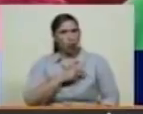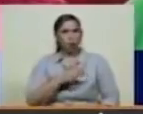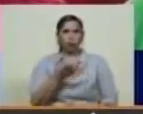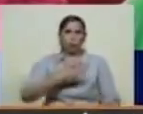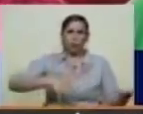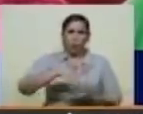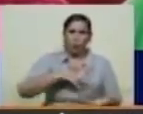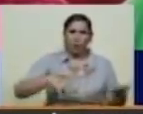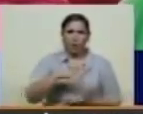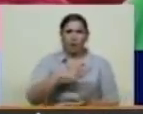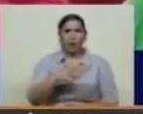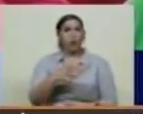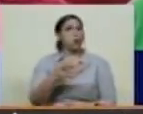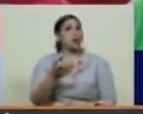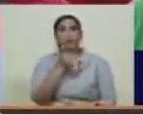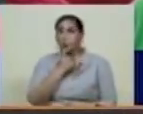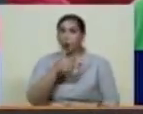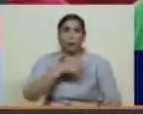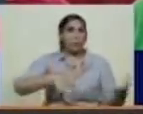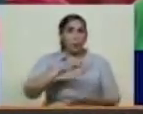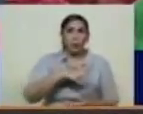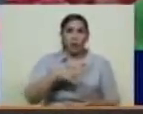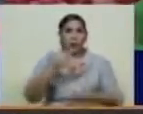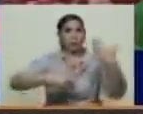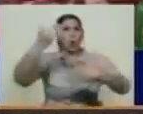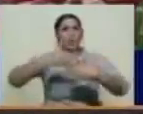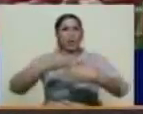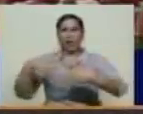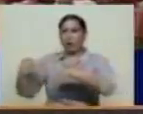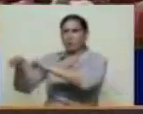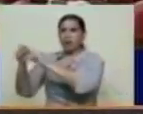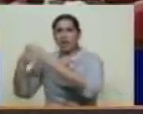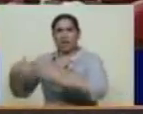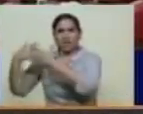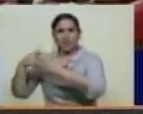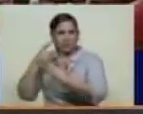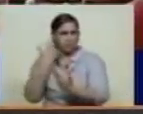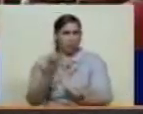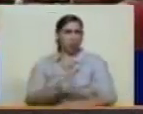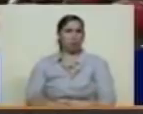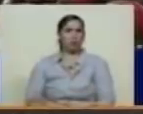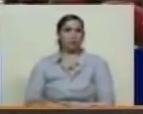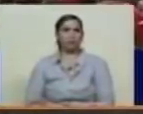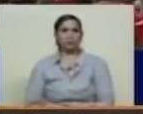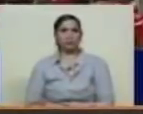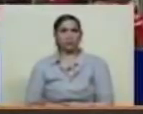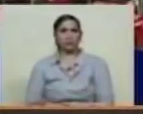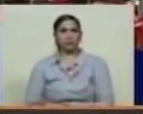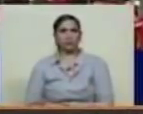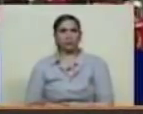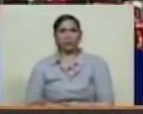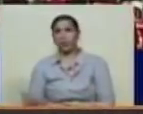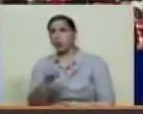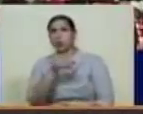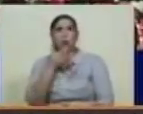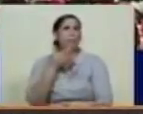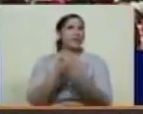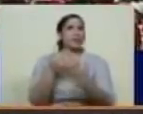un bloqueo inclemente del imperialismo norteamericano. No le pedimos a nadie que nos regale